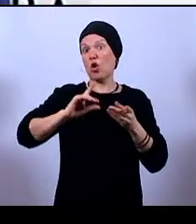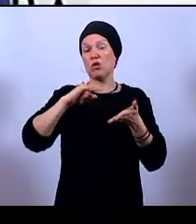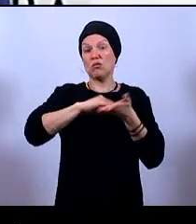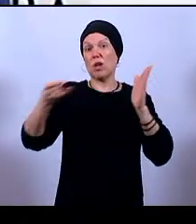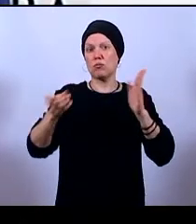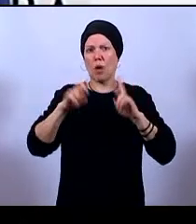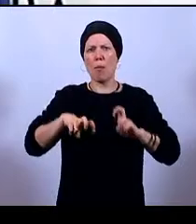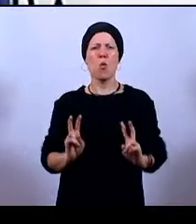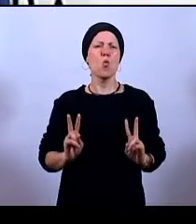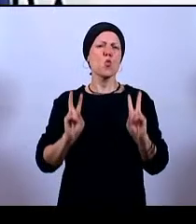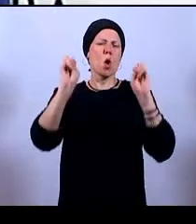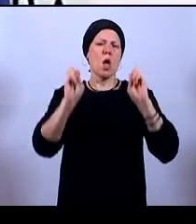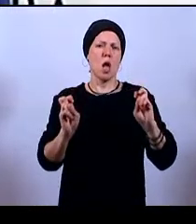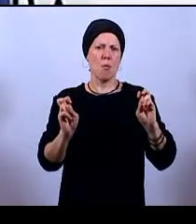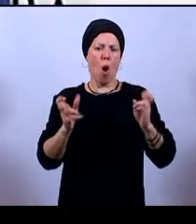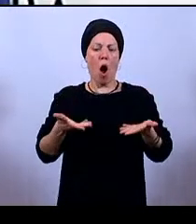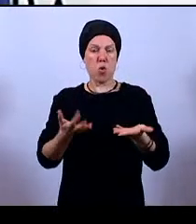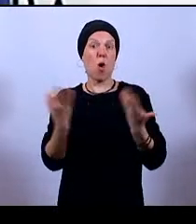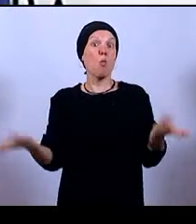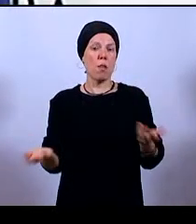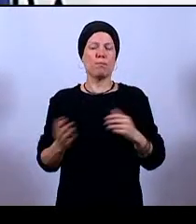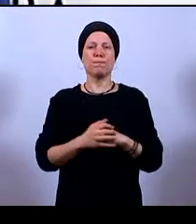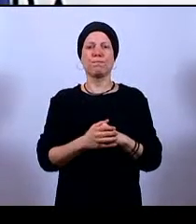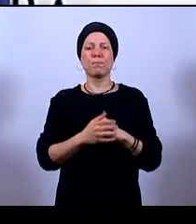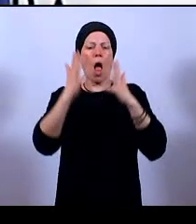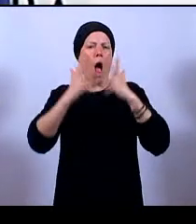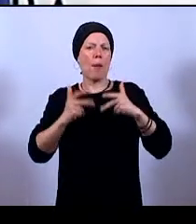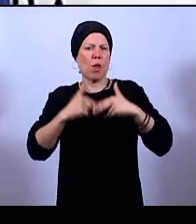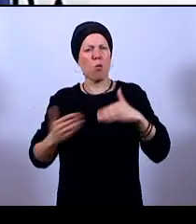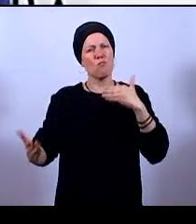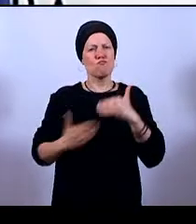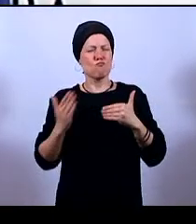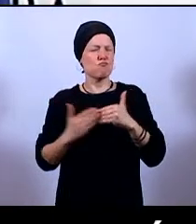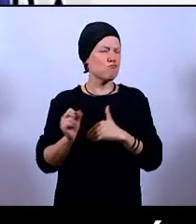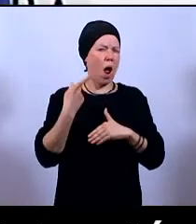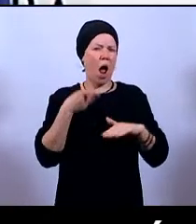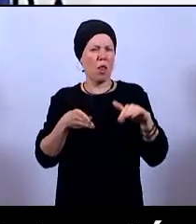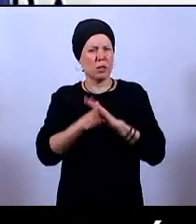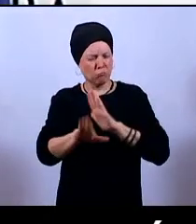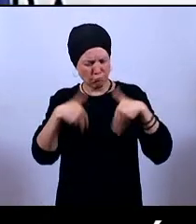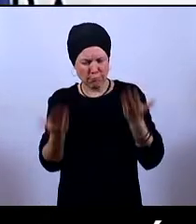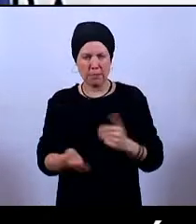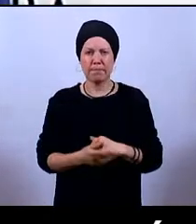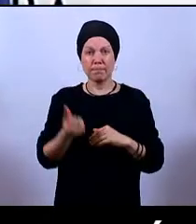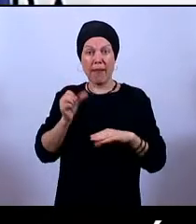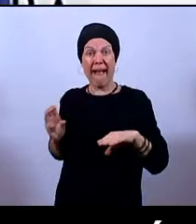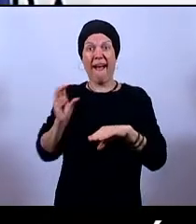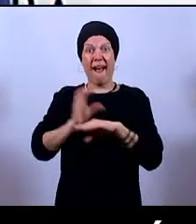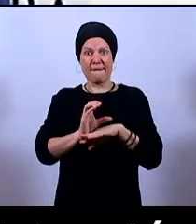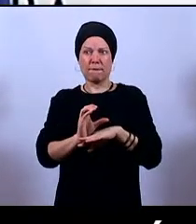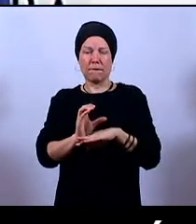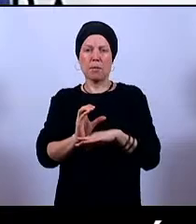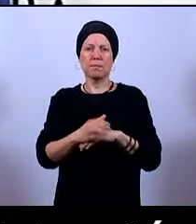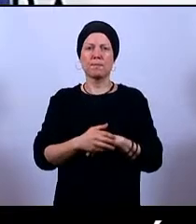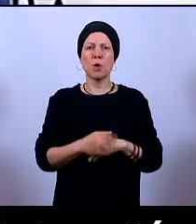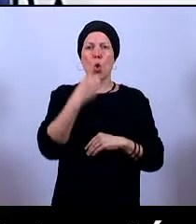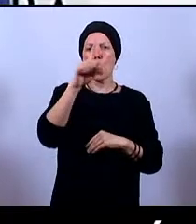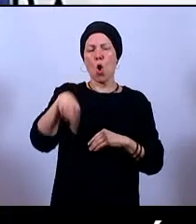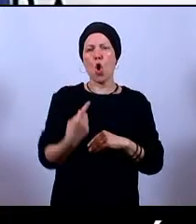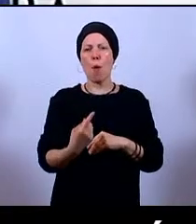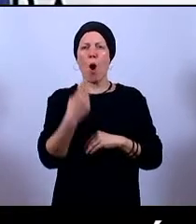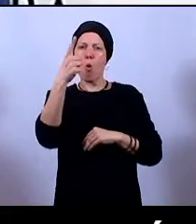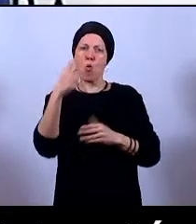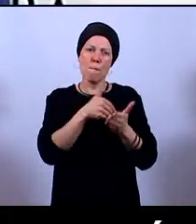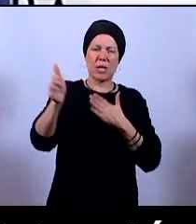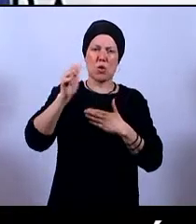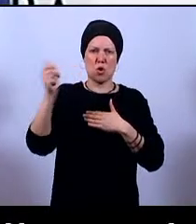que contribuirá a que la Administración sea más moderna y más cercana. La inversión prevista para ello es de 1,1 millones